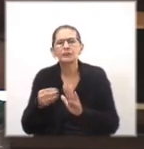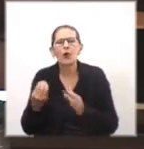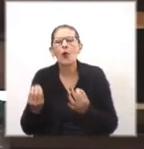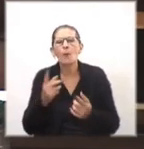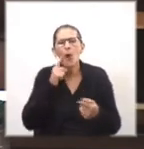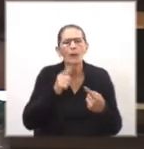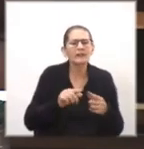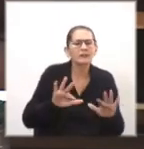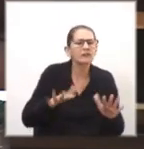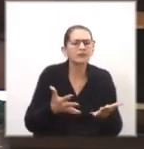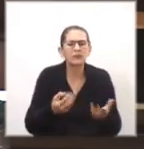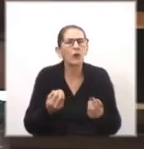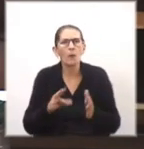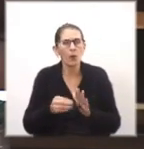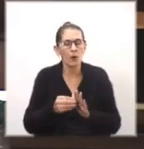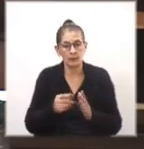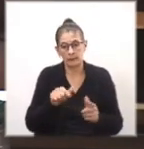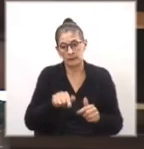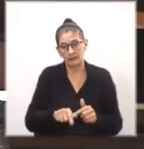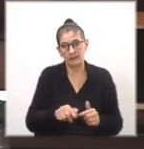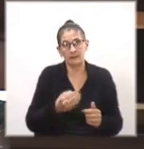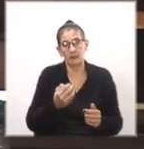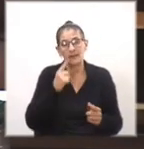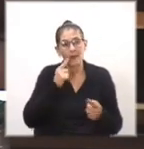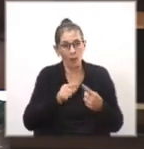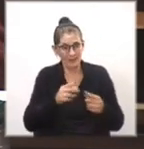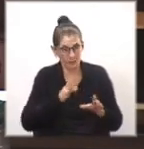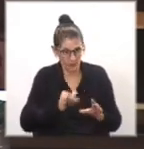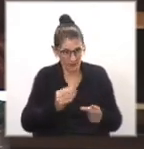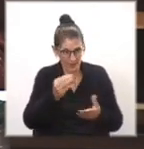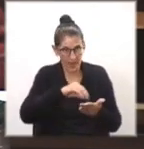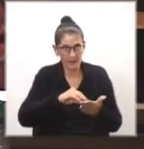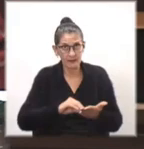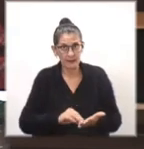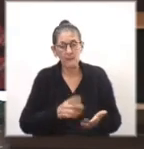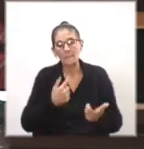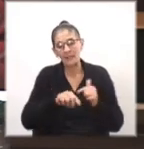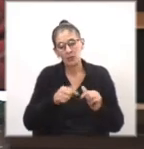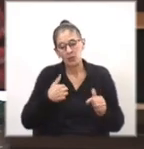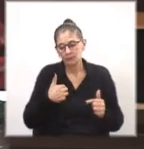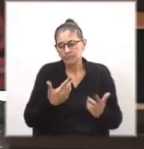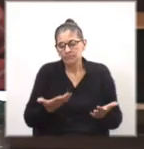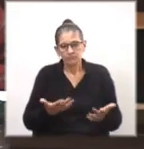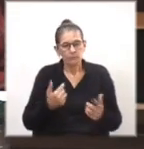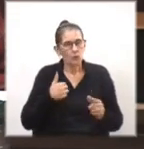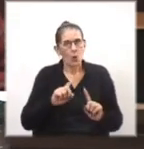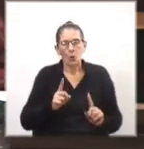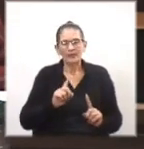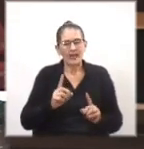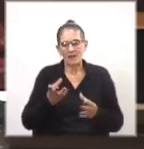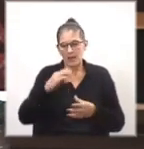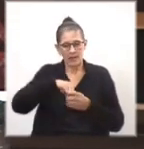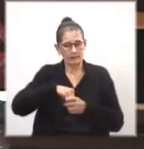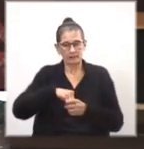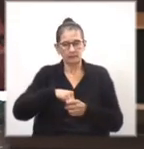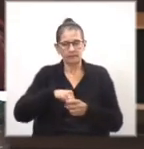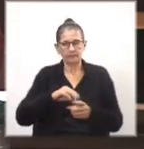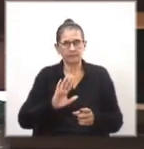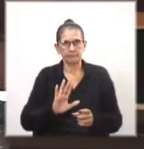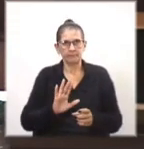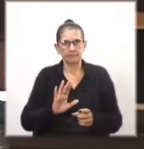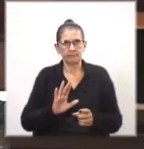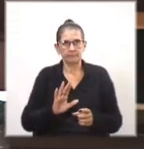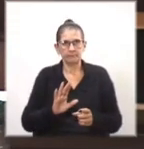que se planteaban, más allá que en esos objetivos, desde nuestro punto de vista, no estaba contemplada la